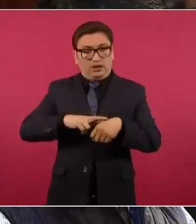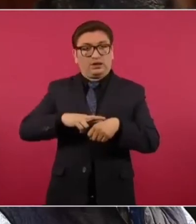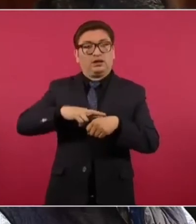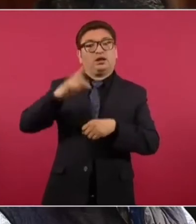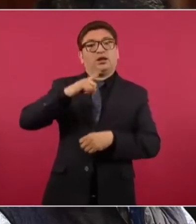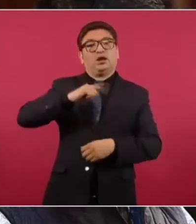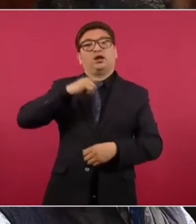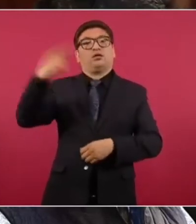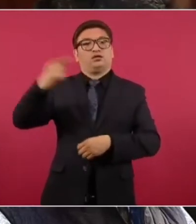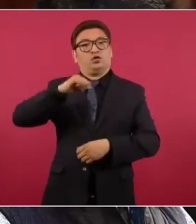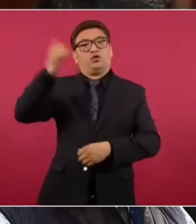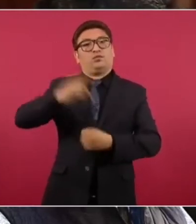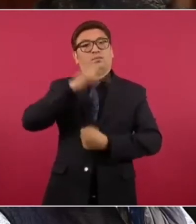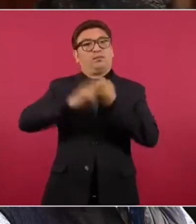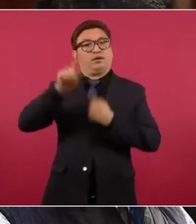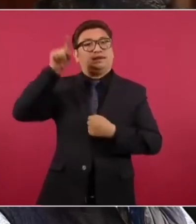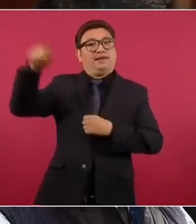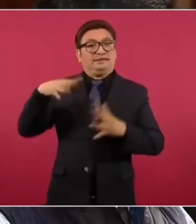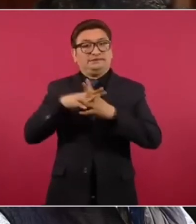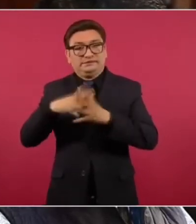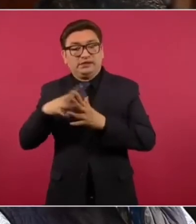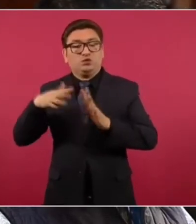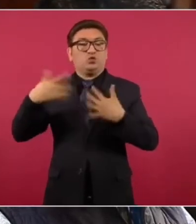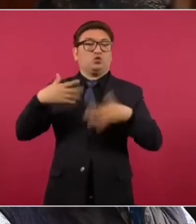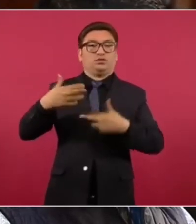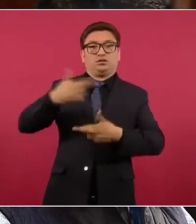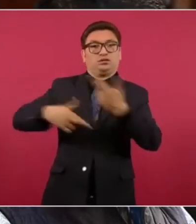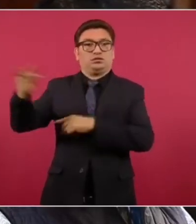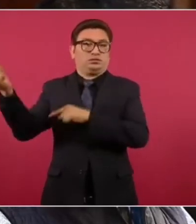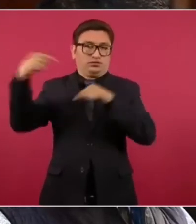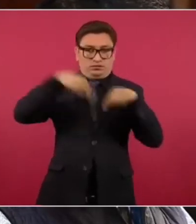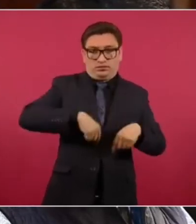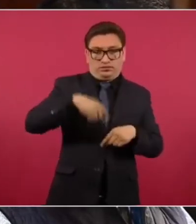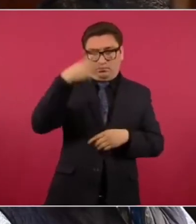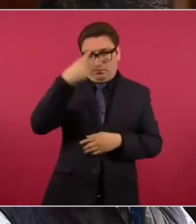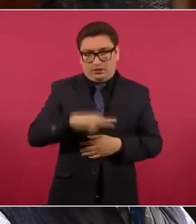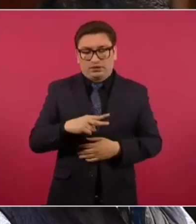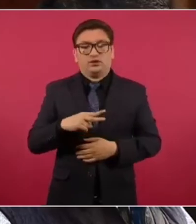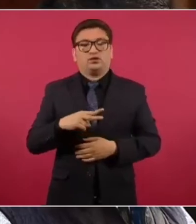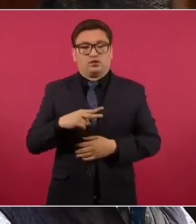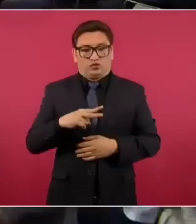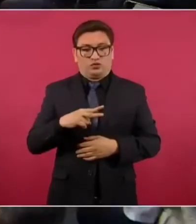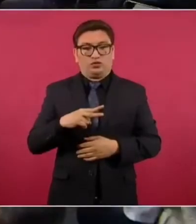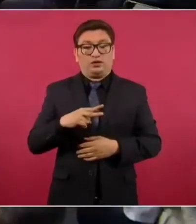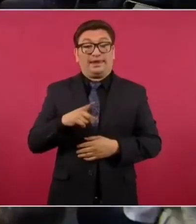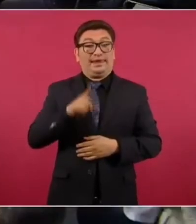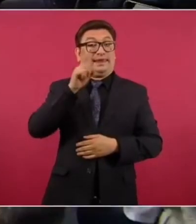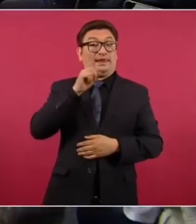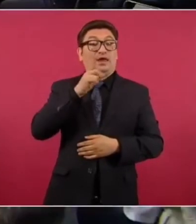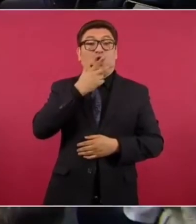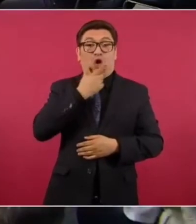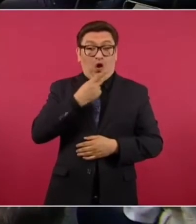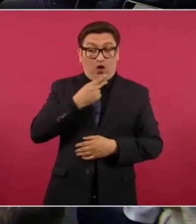su país y que la guerra en ese país la hizo regresar a México. Él pues